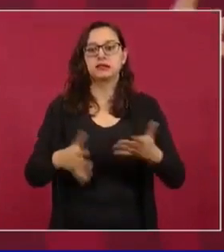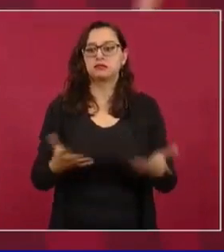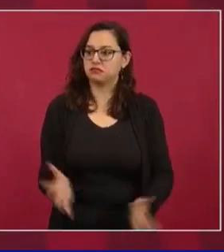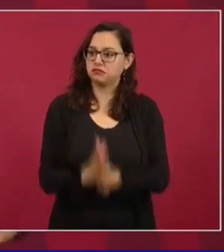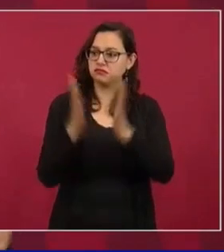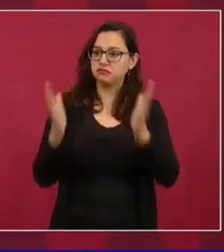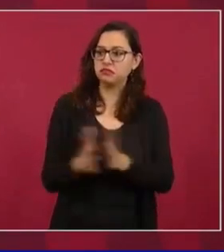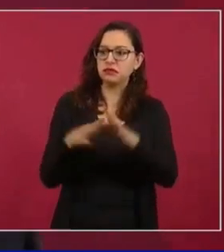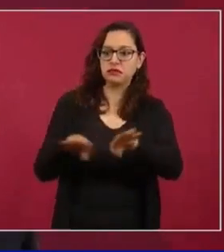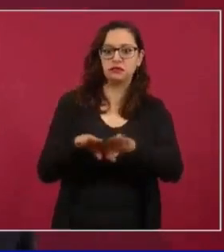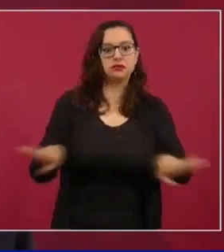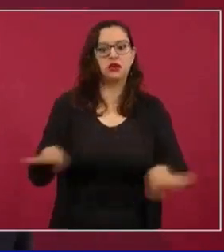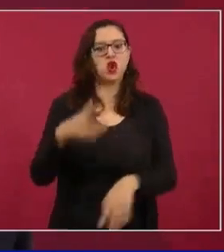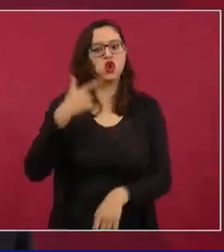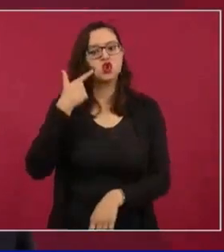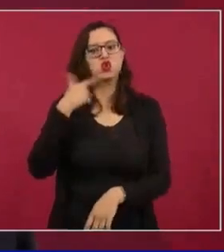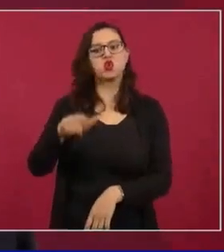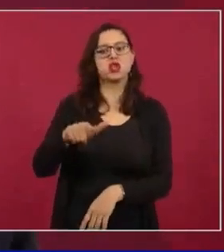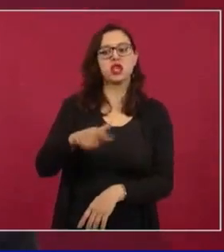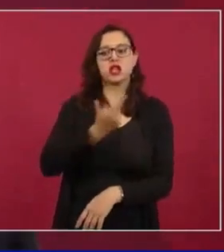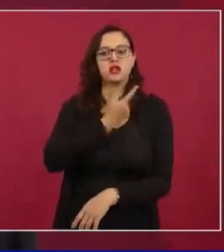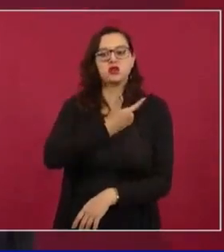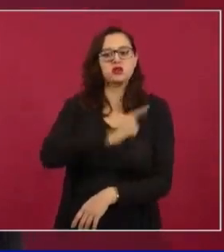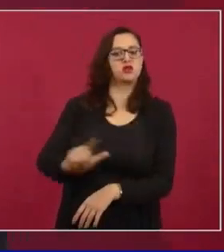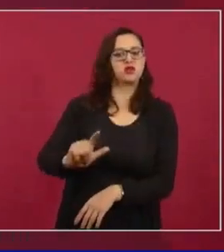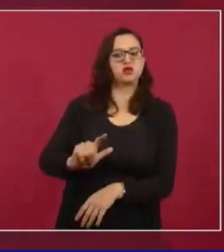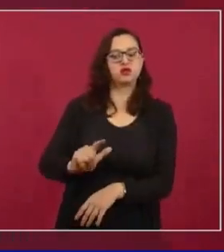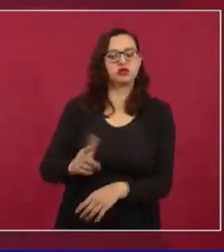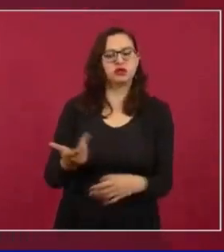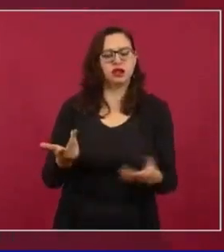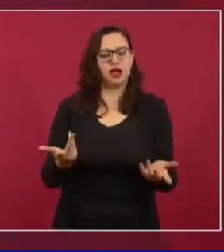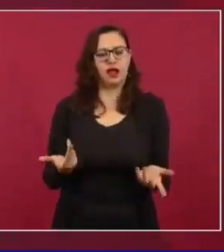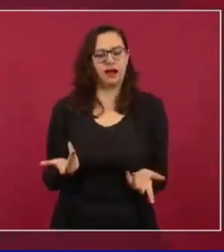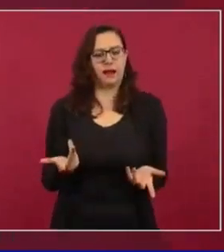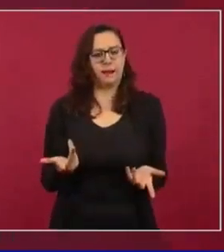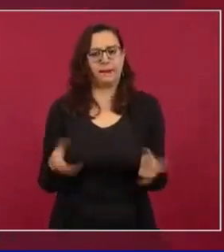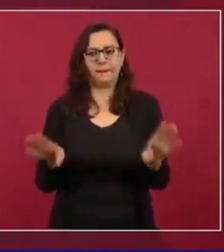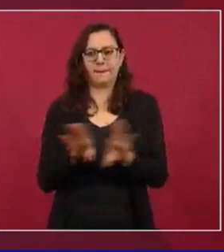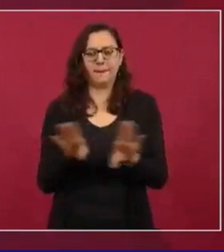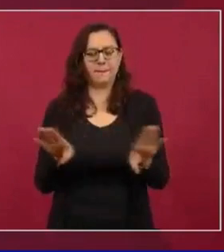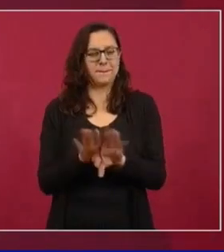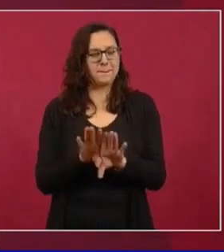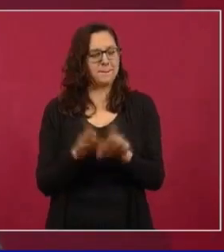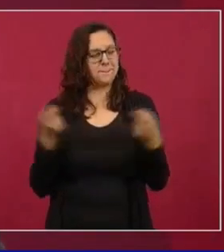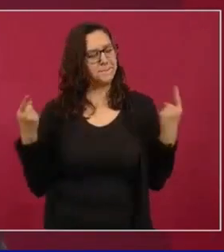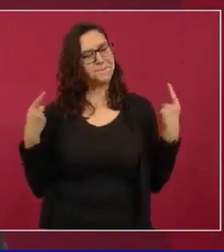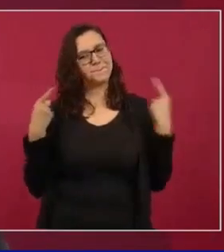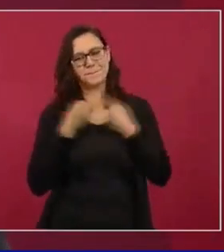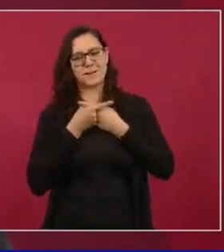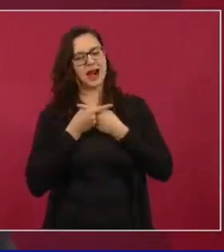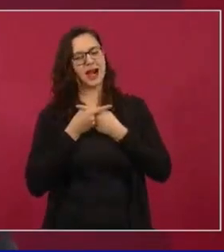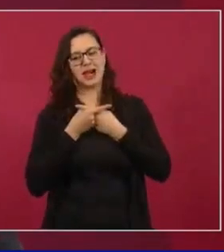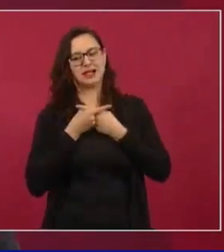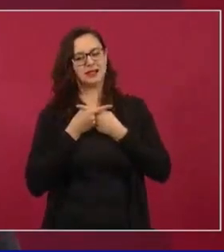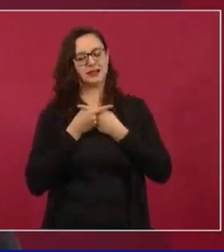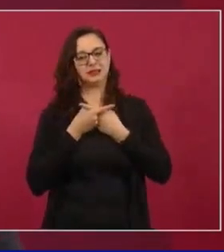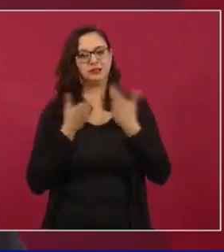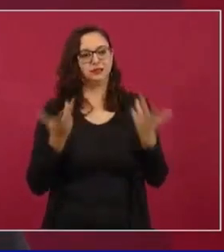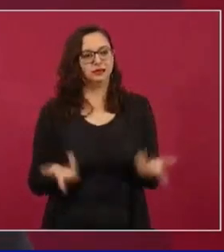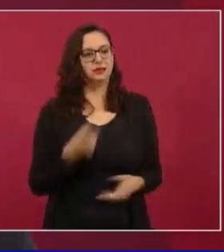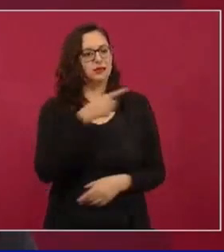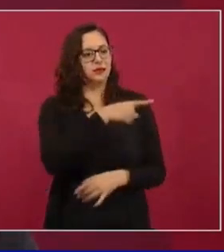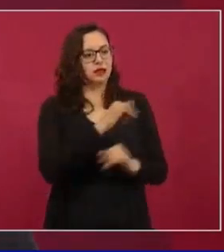democrático. Es una paradoja, un